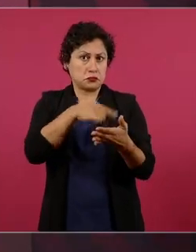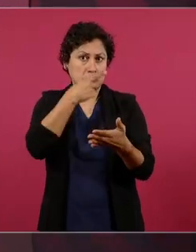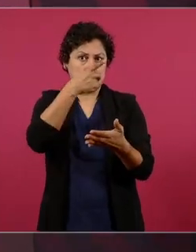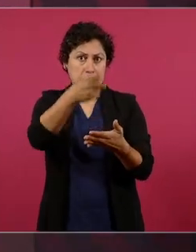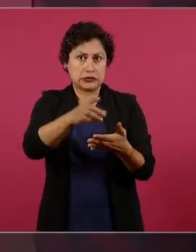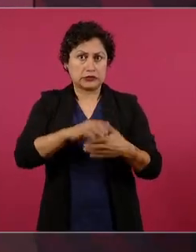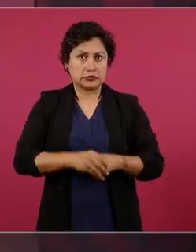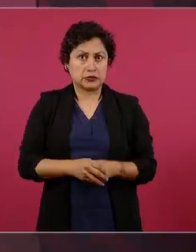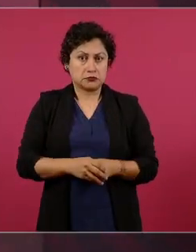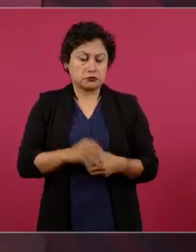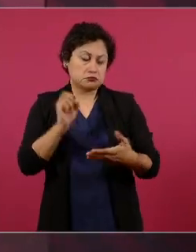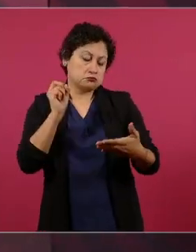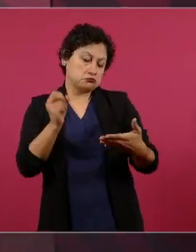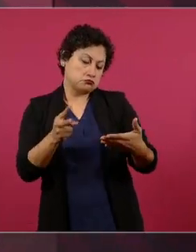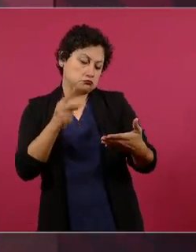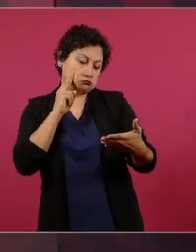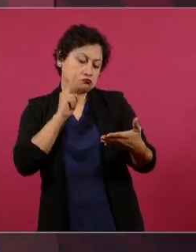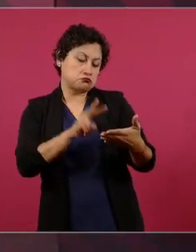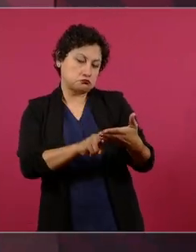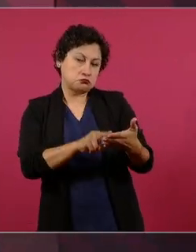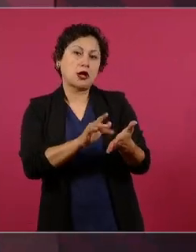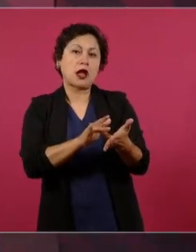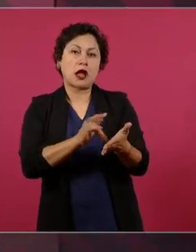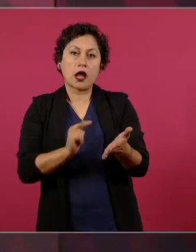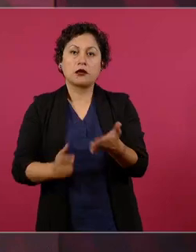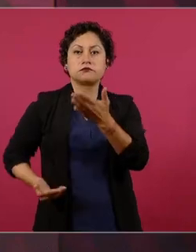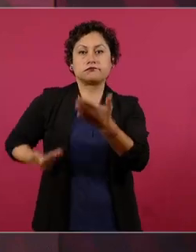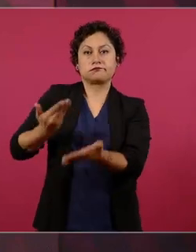y esto es del bloque conservador,